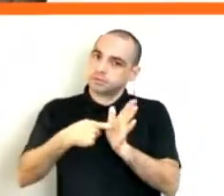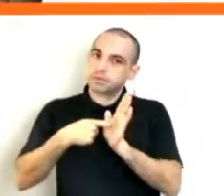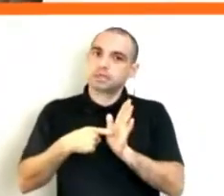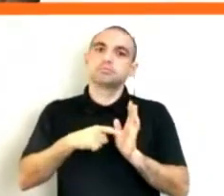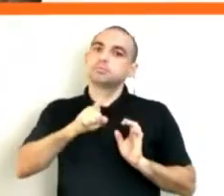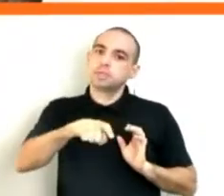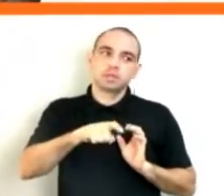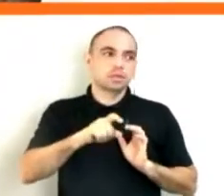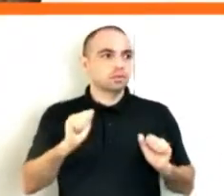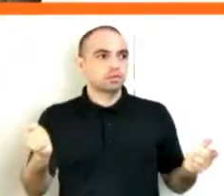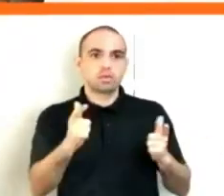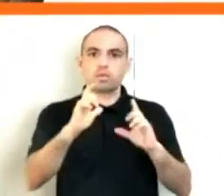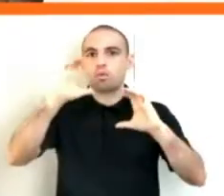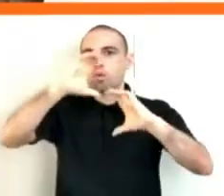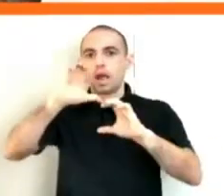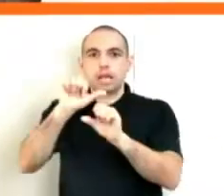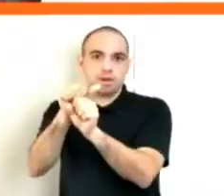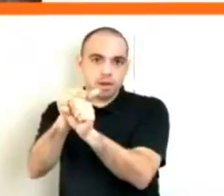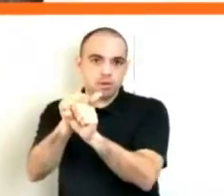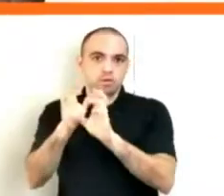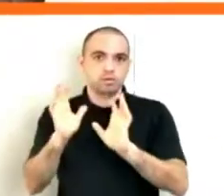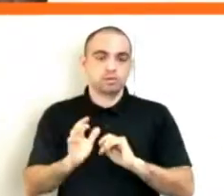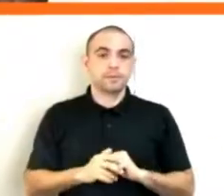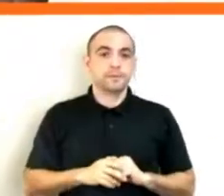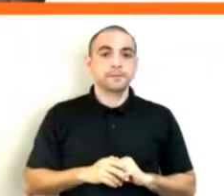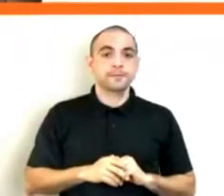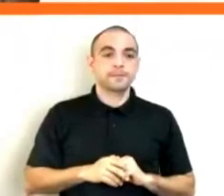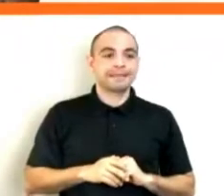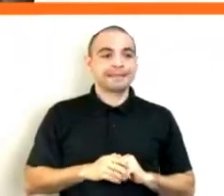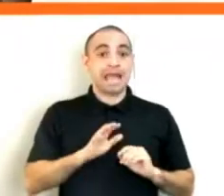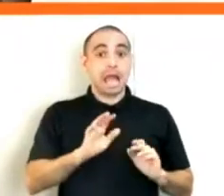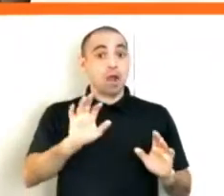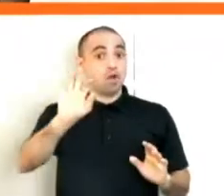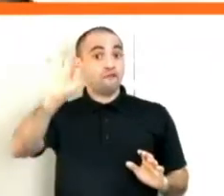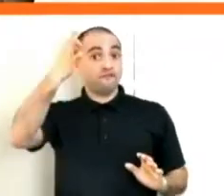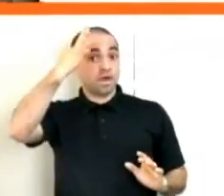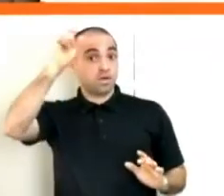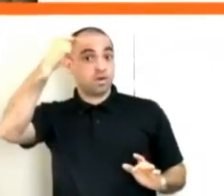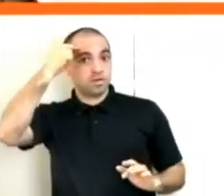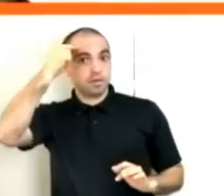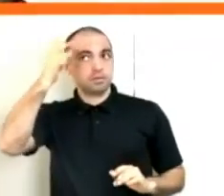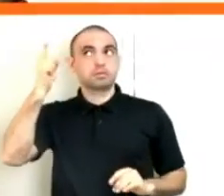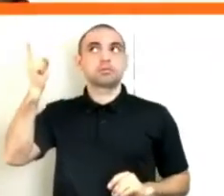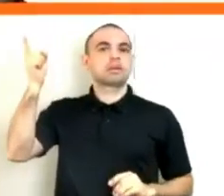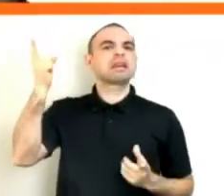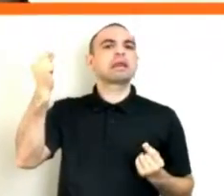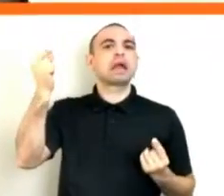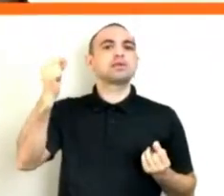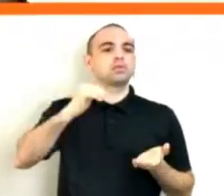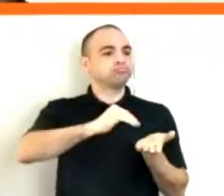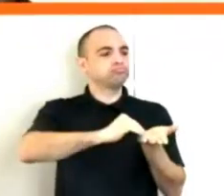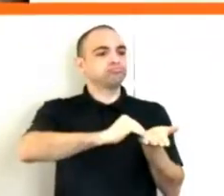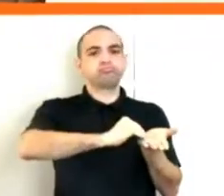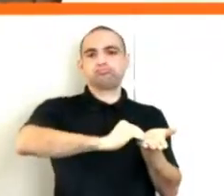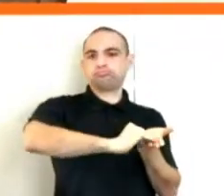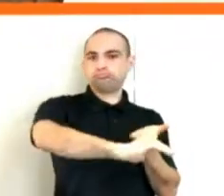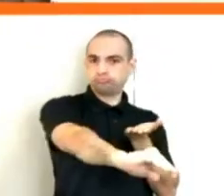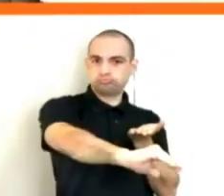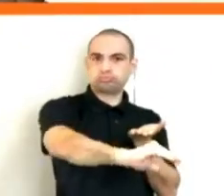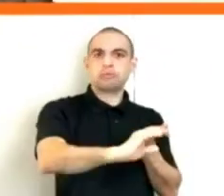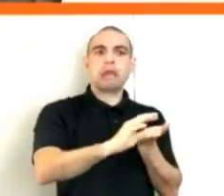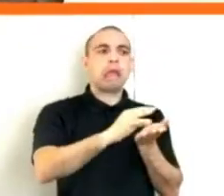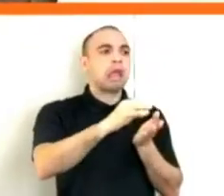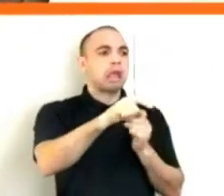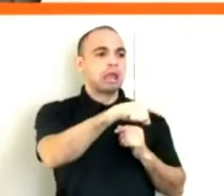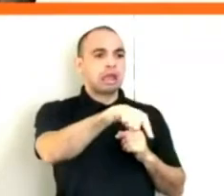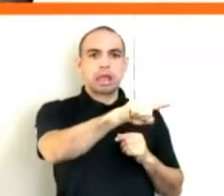lo que tiene que ver con búsqueda de empleo activa, por el momento el gobierno federal ha emitido un waiver o ha dejado de alguna manera, ha cometido una excepción, ha